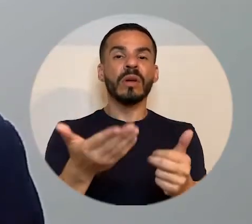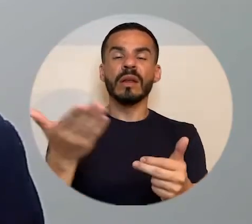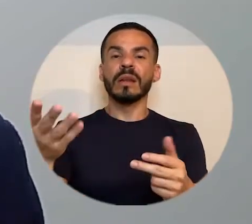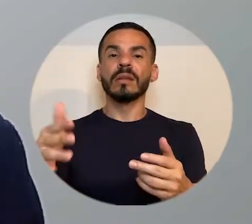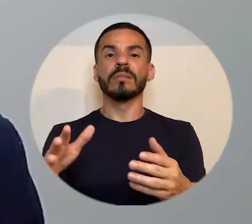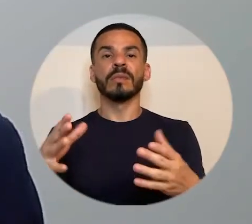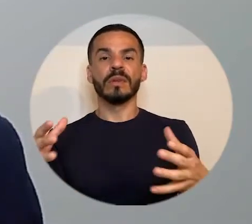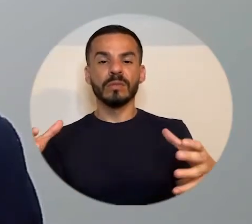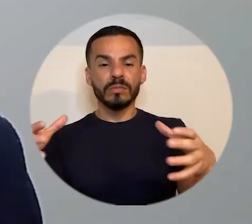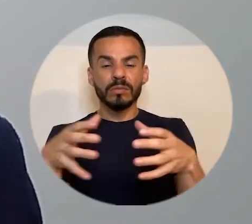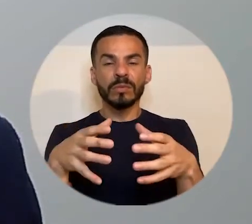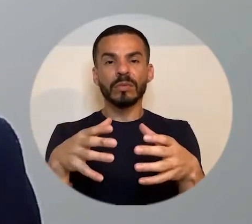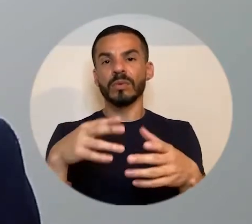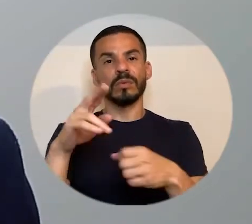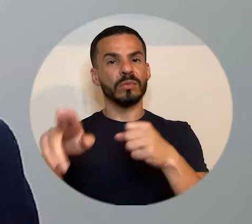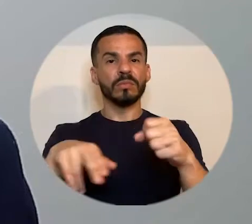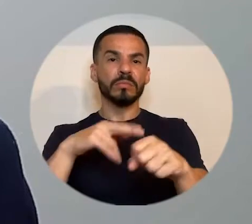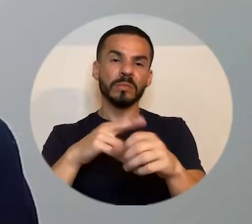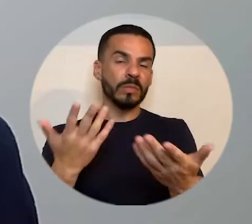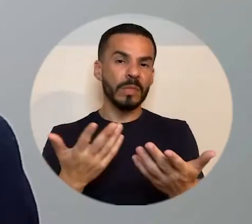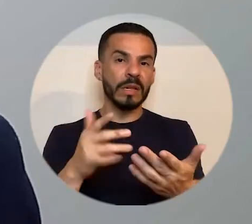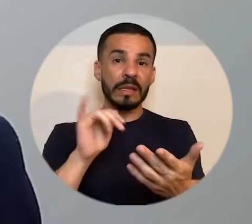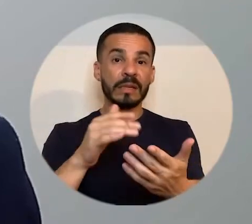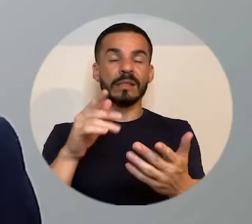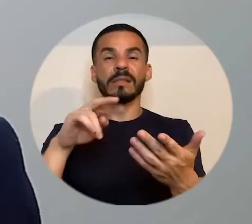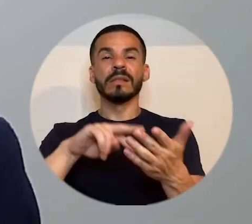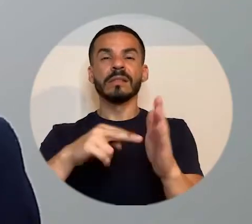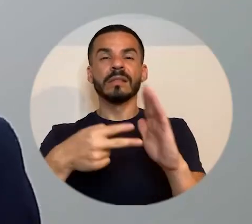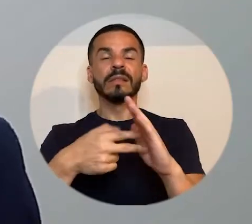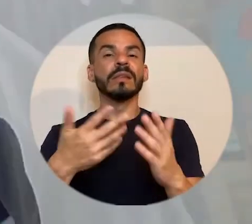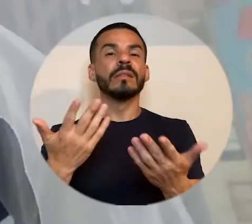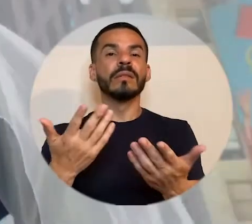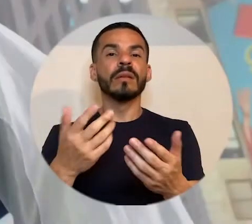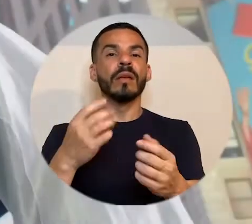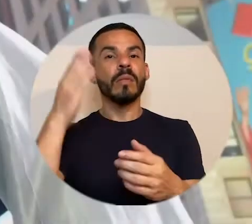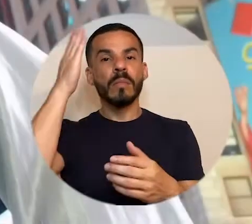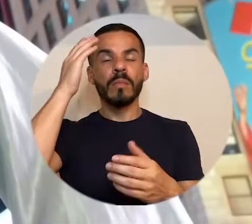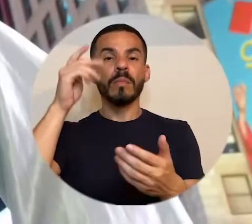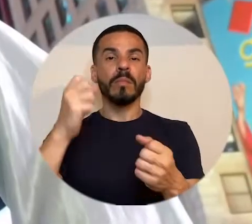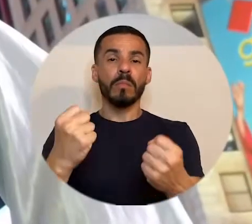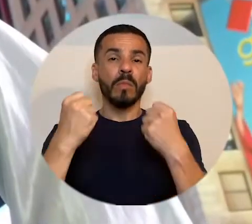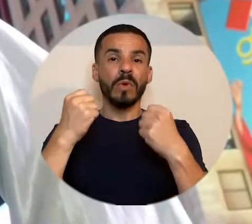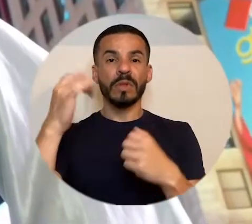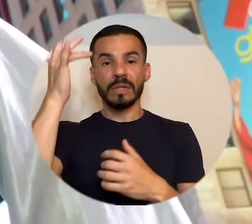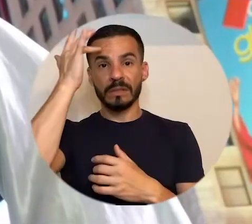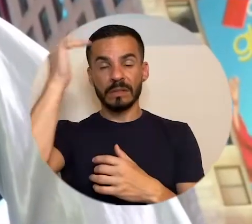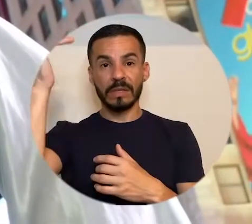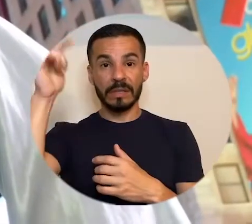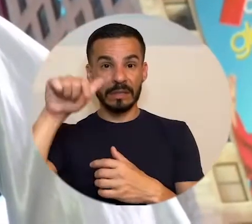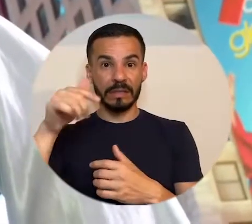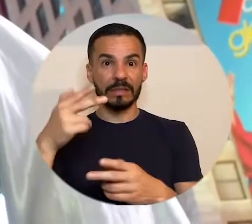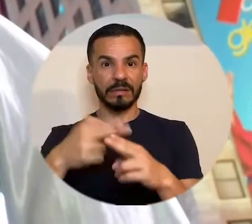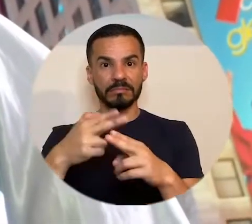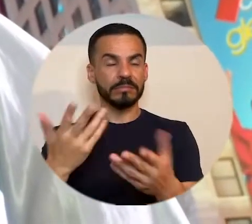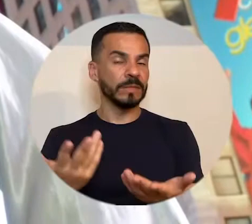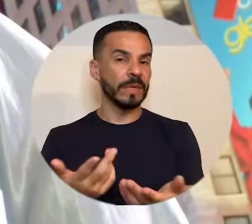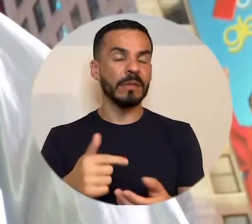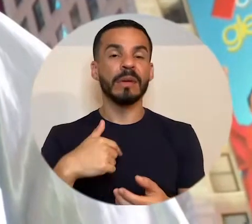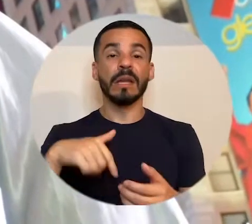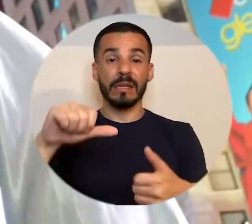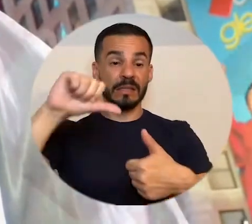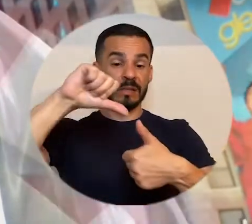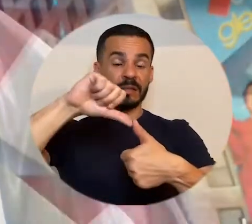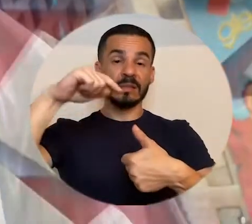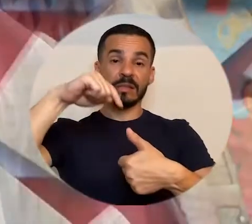los elementos coercitivos clásicos. Esa doctrina se denominó como el poder inteligente. En el caso de la